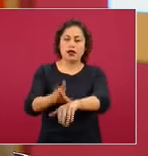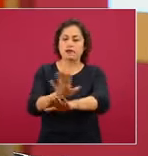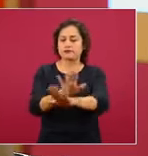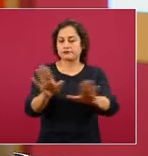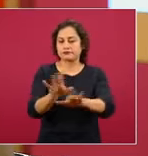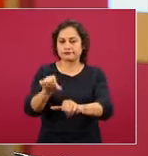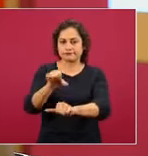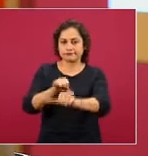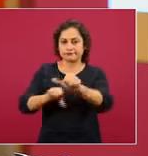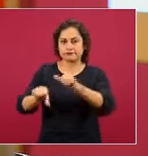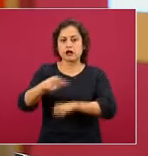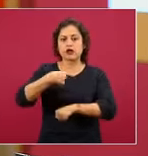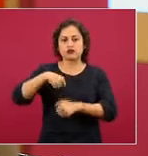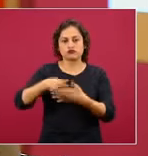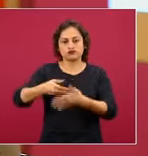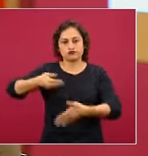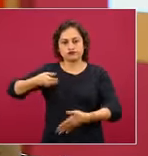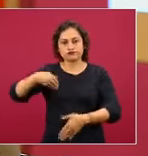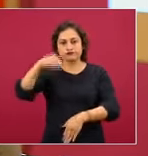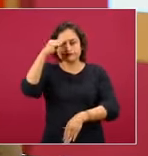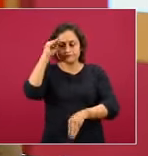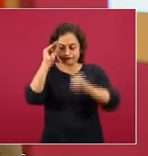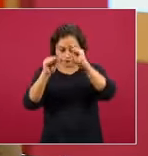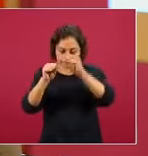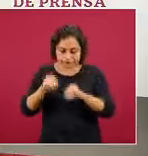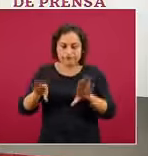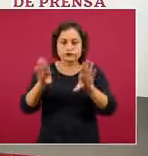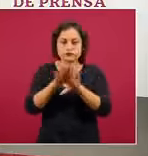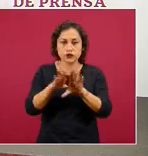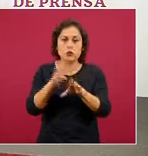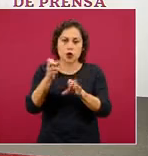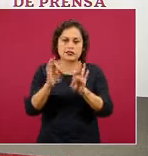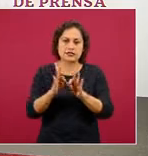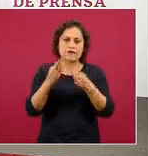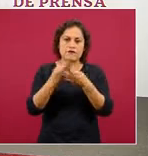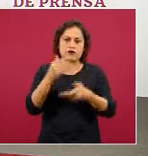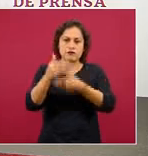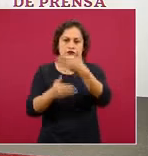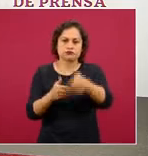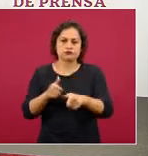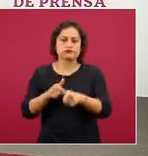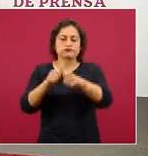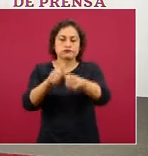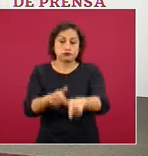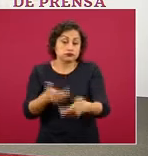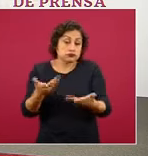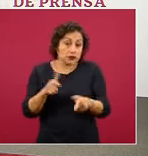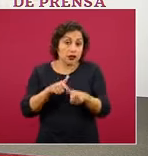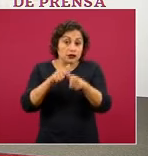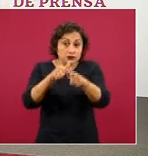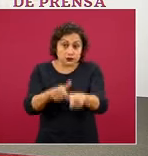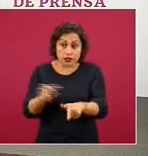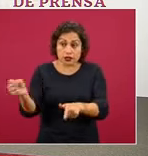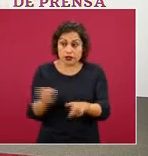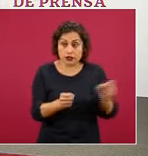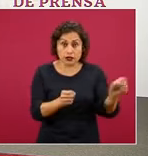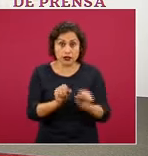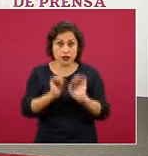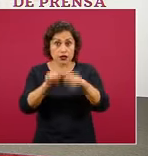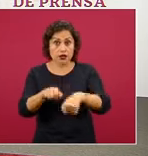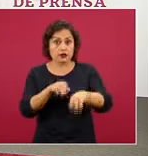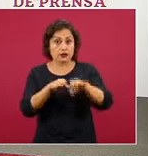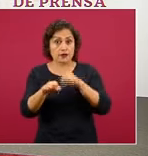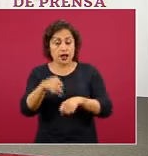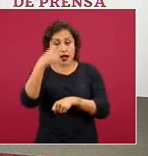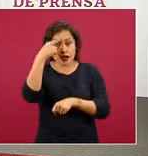de las estrategias. Creo que es importante seguir manteniéndolas y seguir manteniendo pues los contratos hasta que tengamos una seguridad